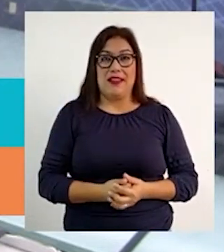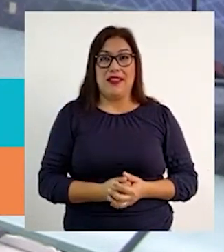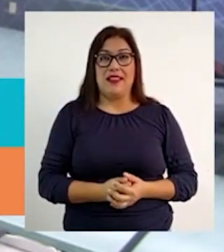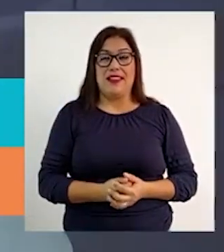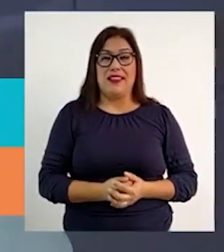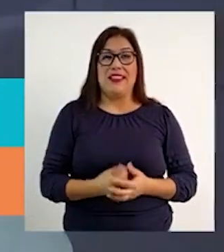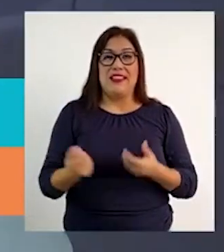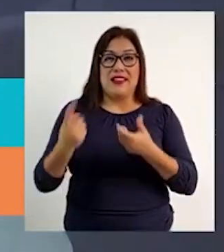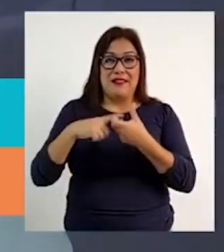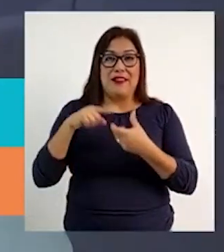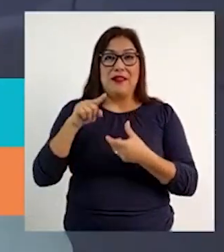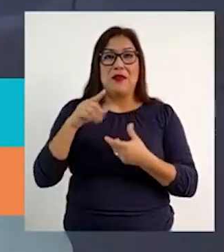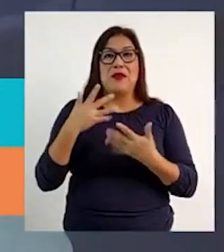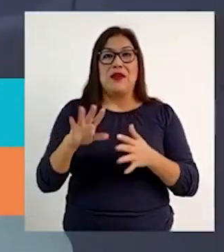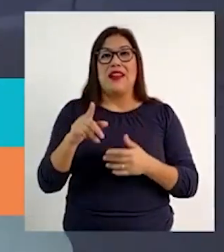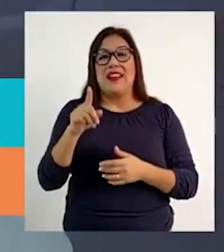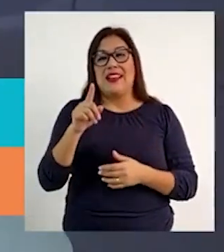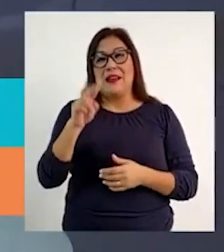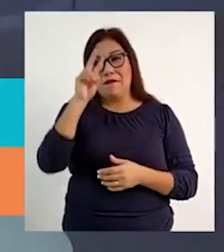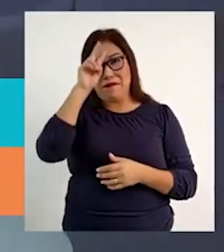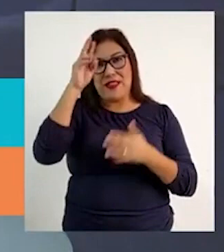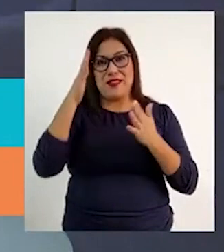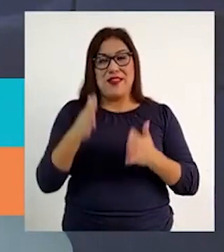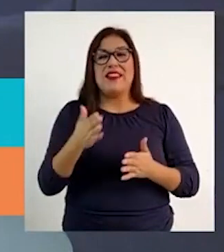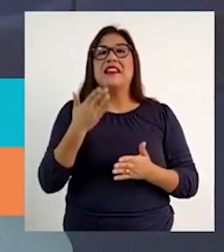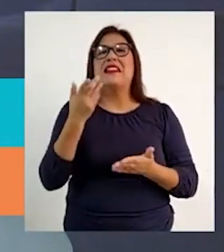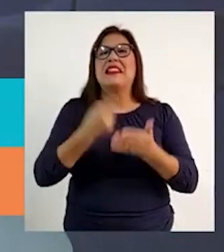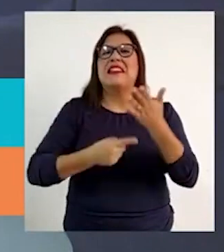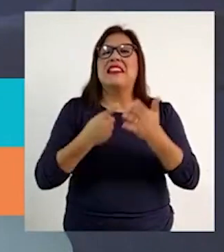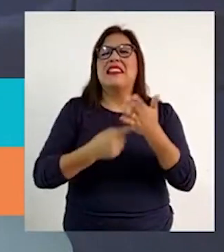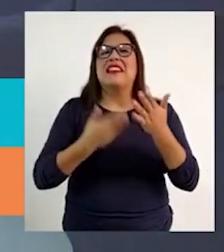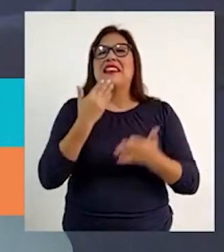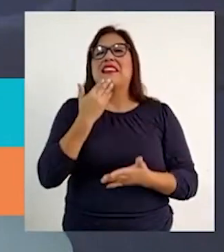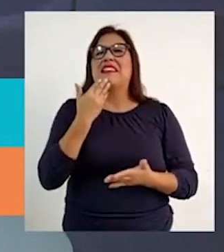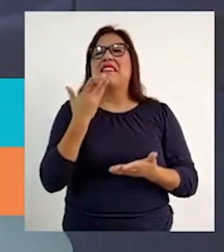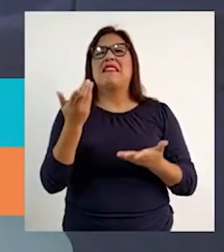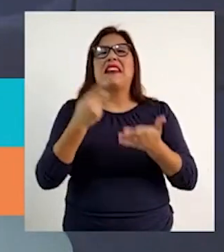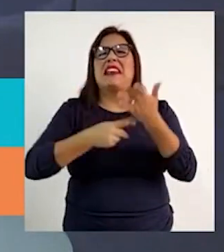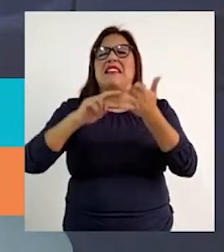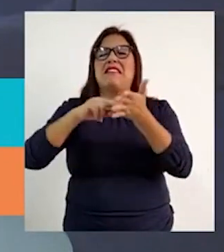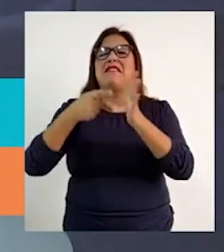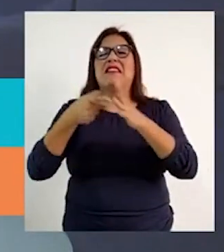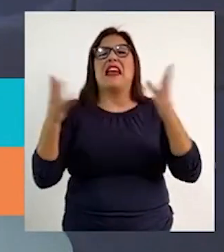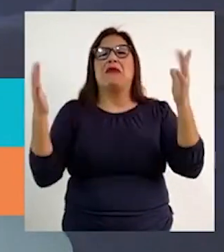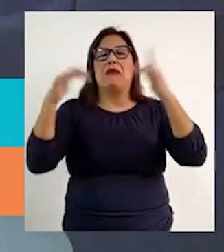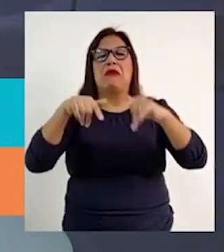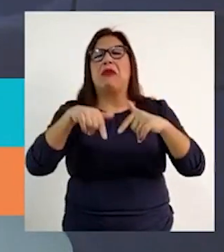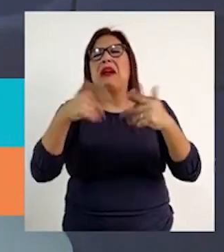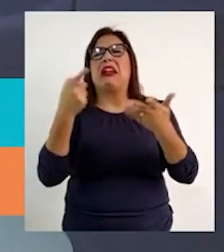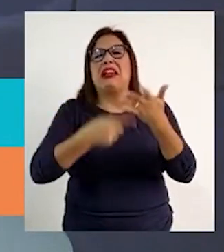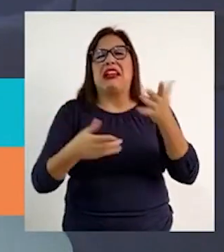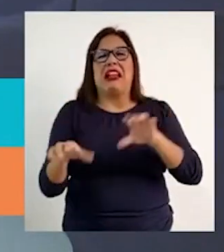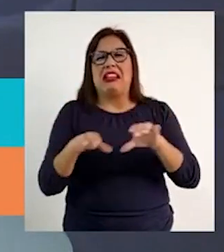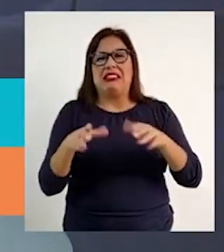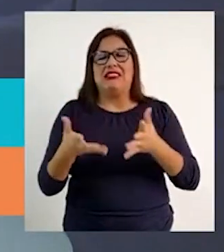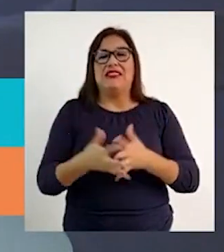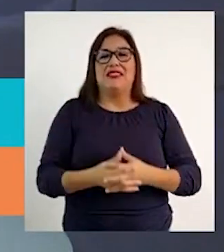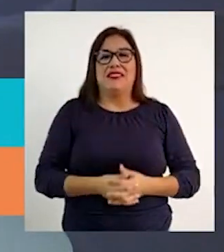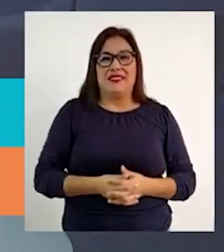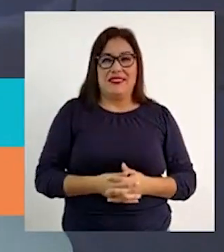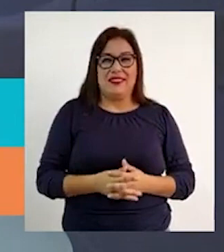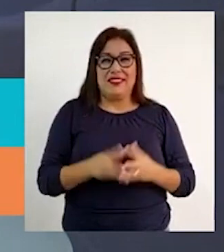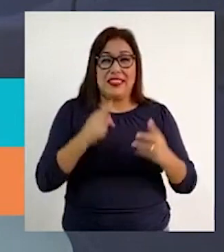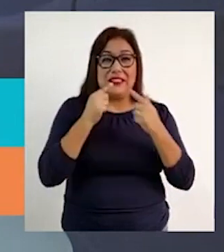compatriotas. Sí, ¿de qué se trata, mi querida Vanessa? Cuéntale a nuestro público, por favor. Bueno, desde la Embajada de los